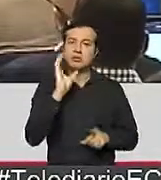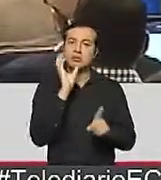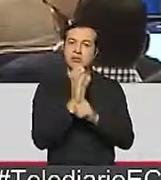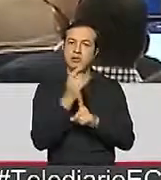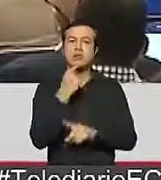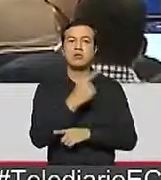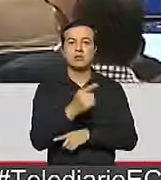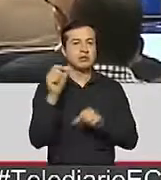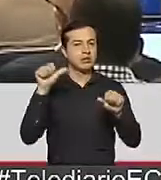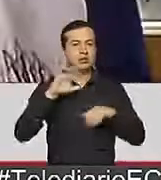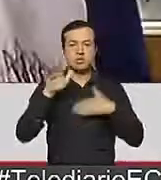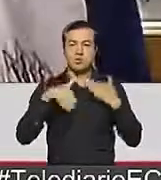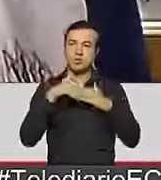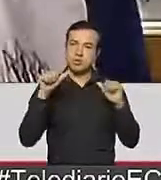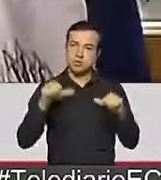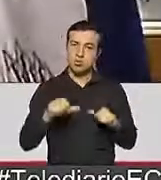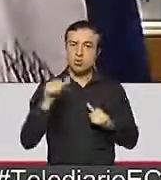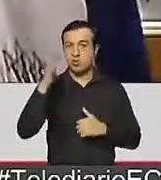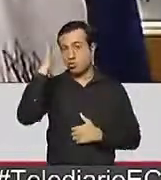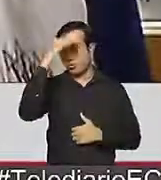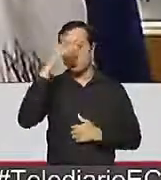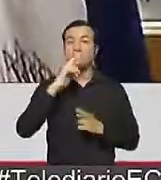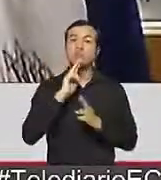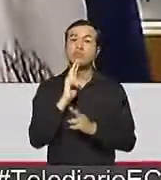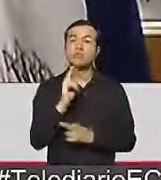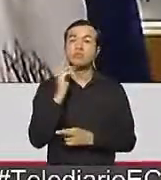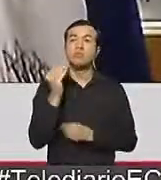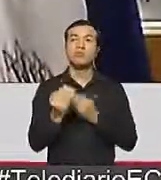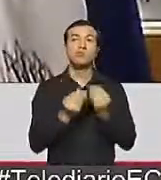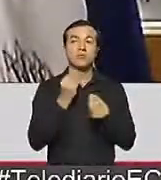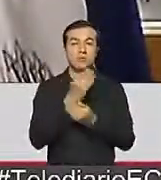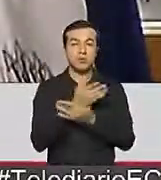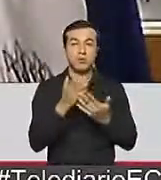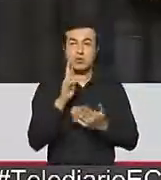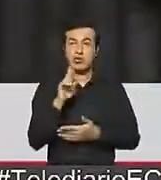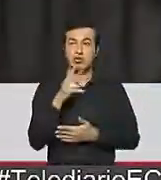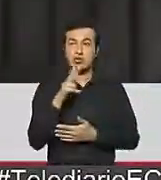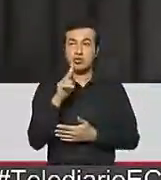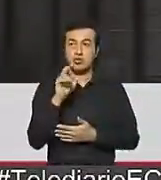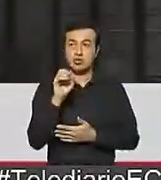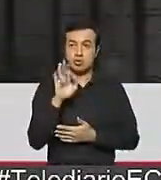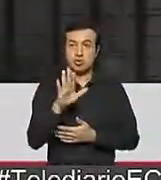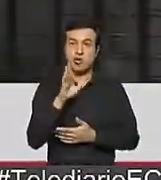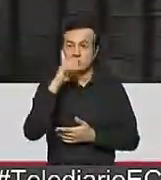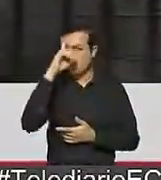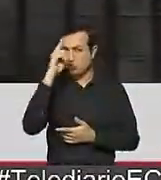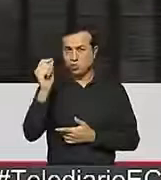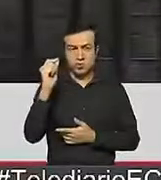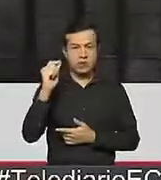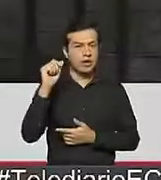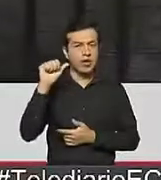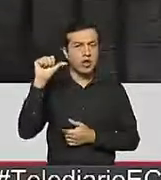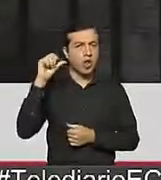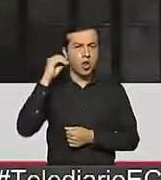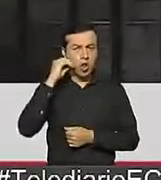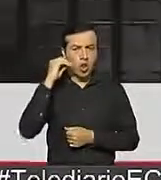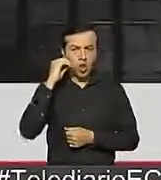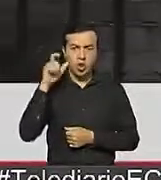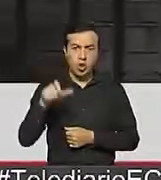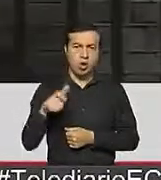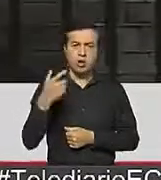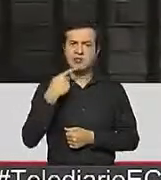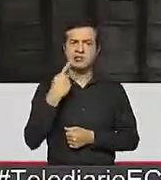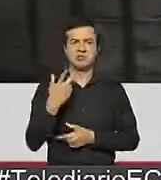como disfuncional. Trump respondió este martes afirmando que Darroch es un estúpido e imbécil. La situación actual